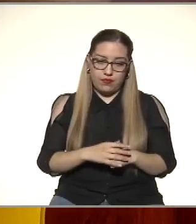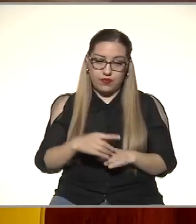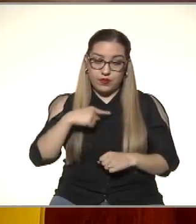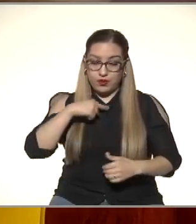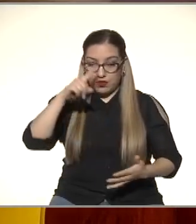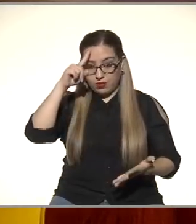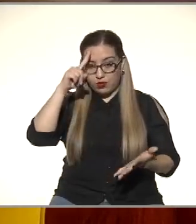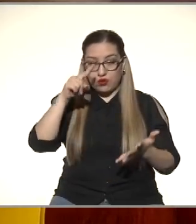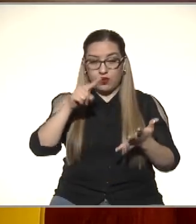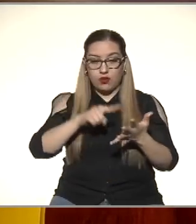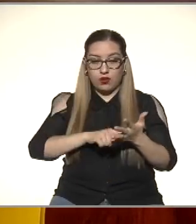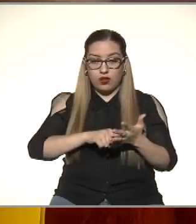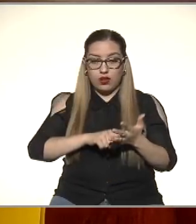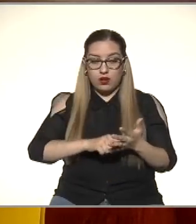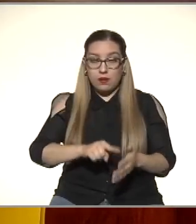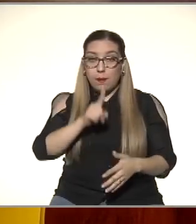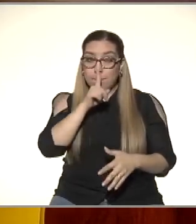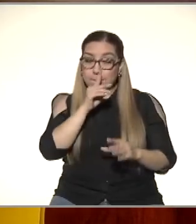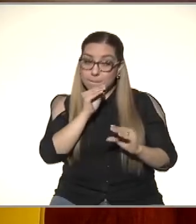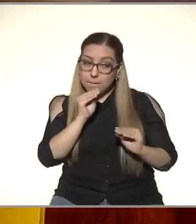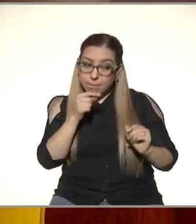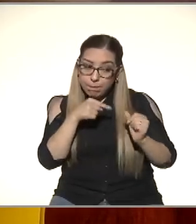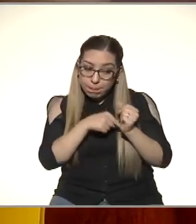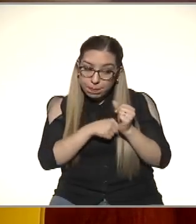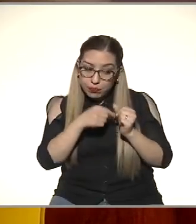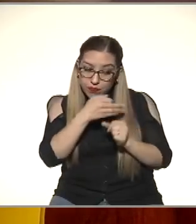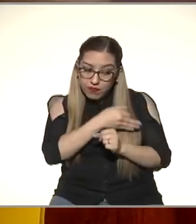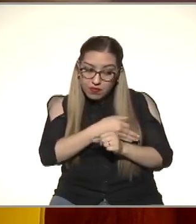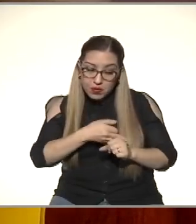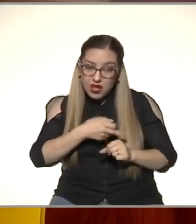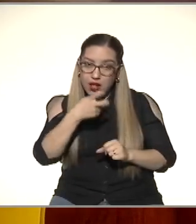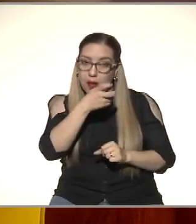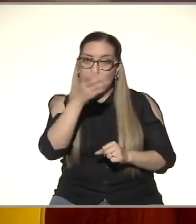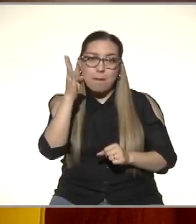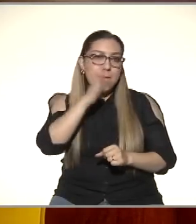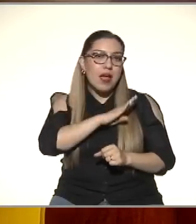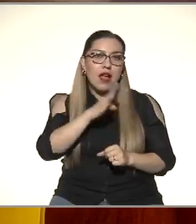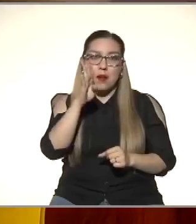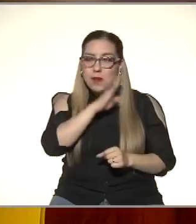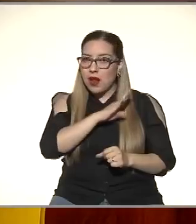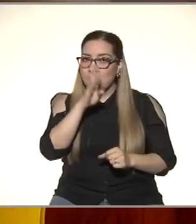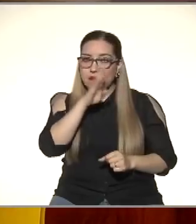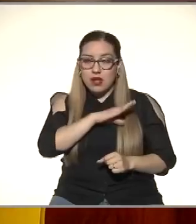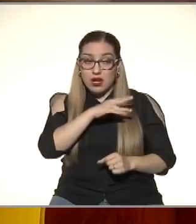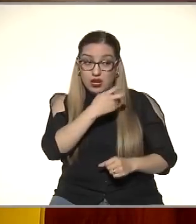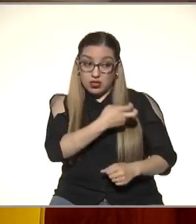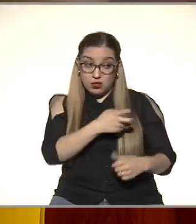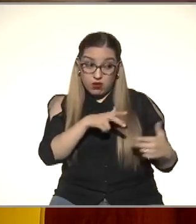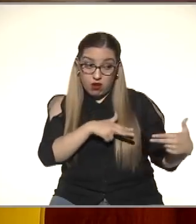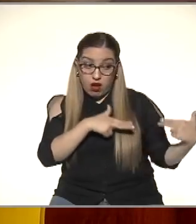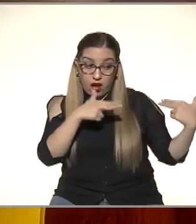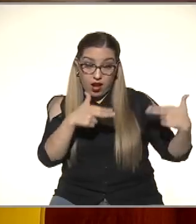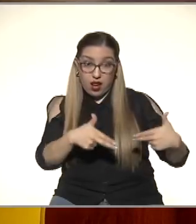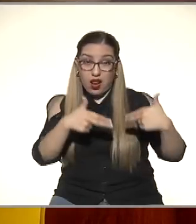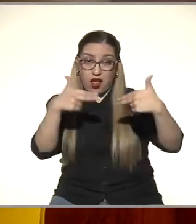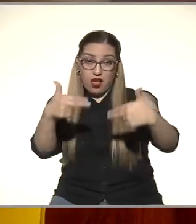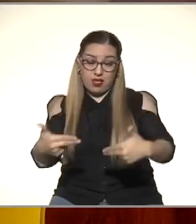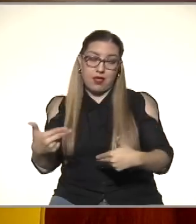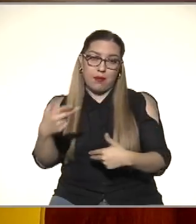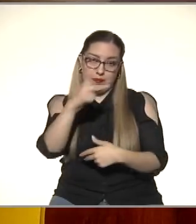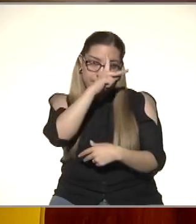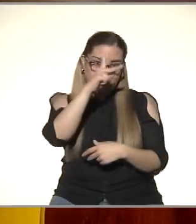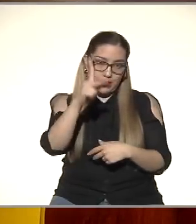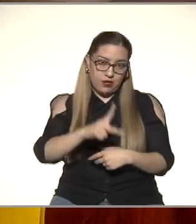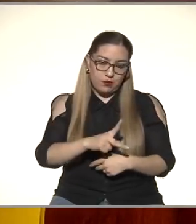secretos familiares lastiman, hacen daño y además heredan, Sí. ¿no? Hay muchos estudios del tema transgeneracional.